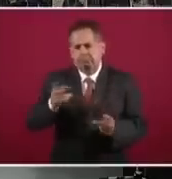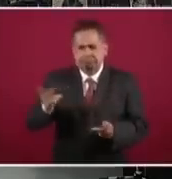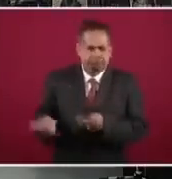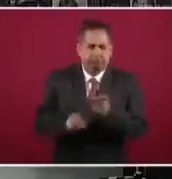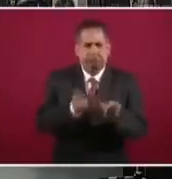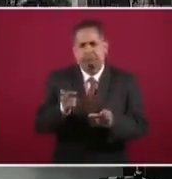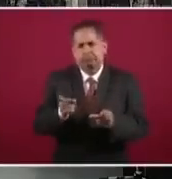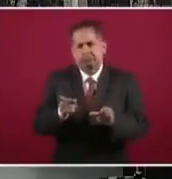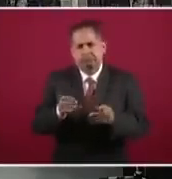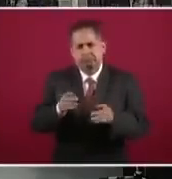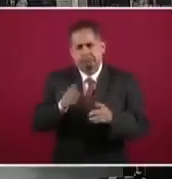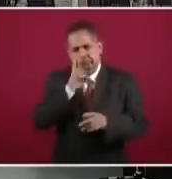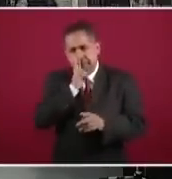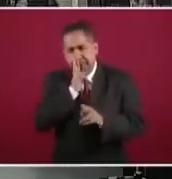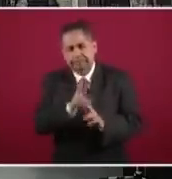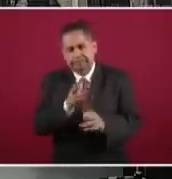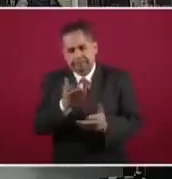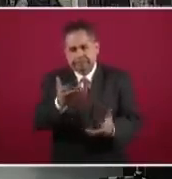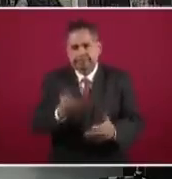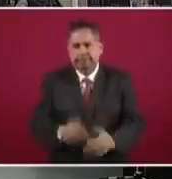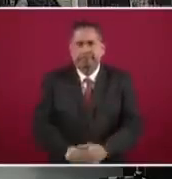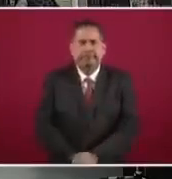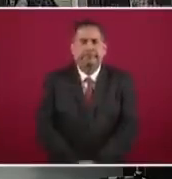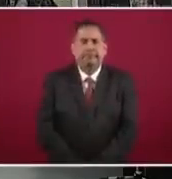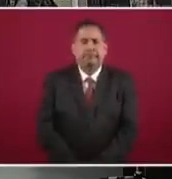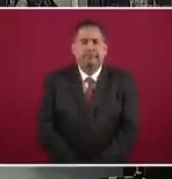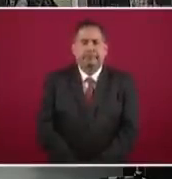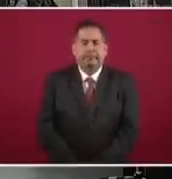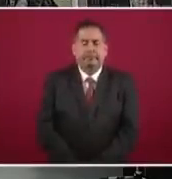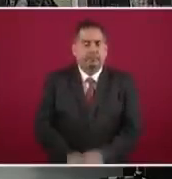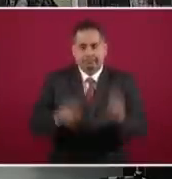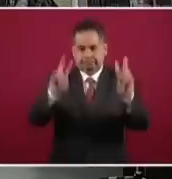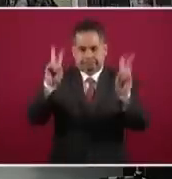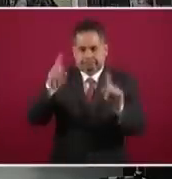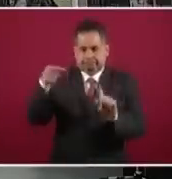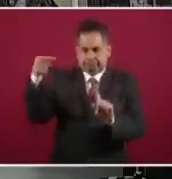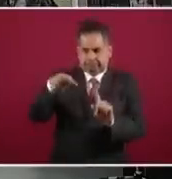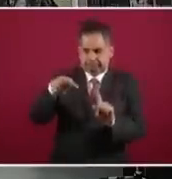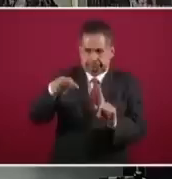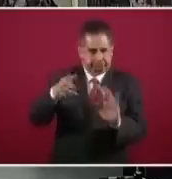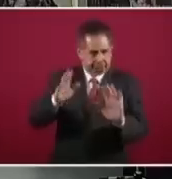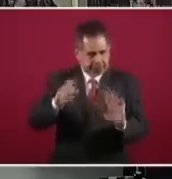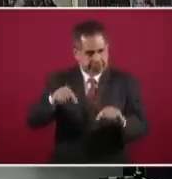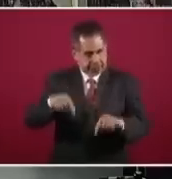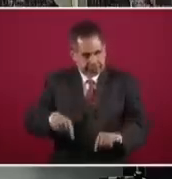preguntas y respuestas. Sobre el tema.